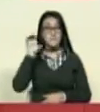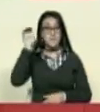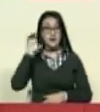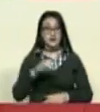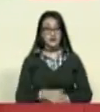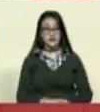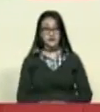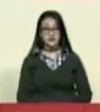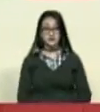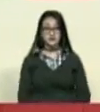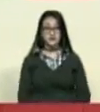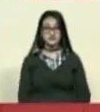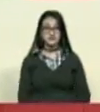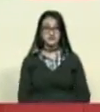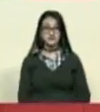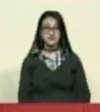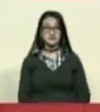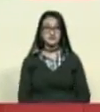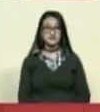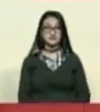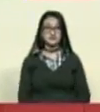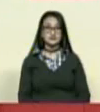eres coronel, ¿verdad?